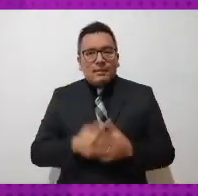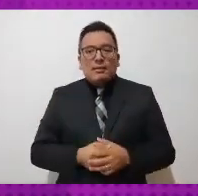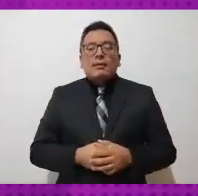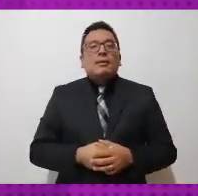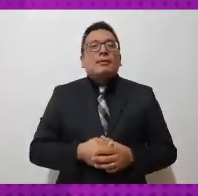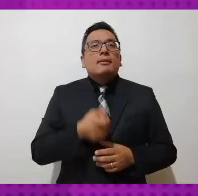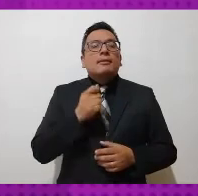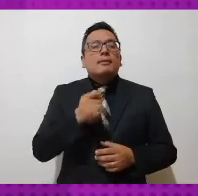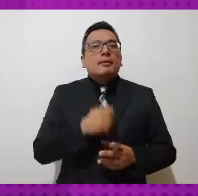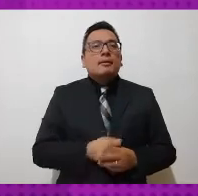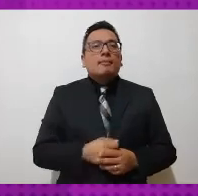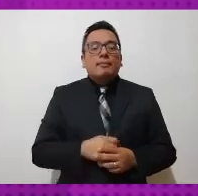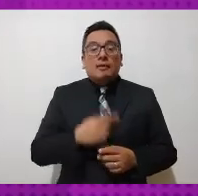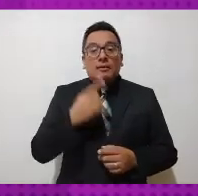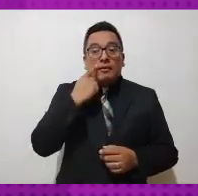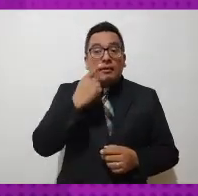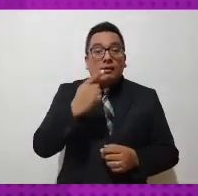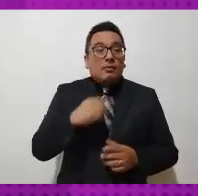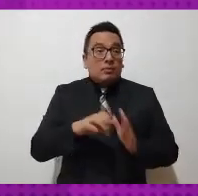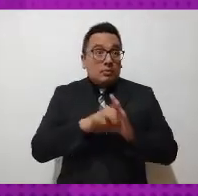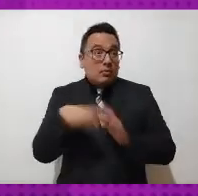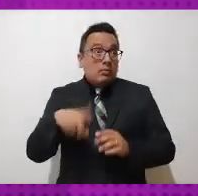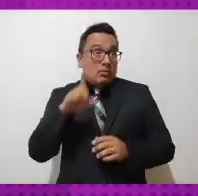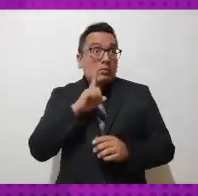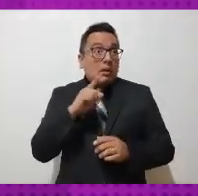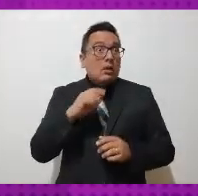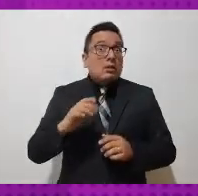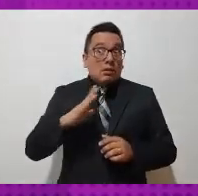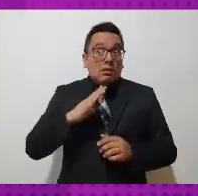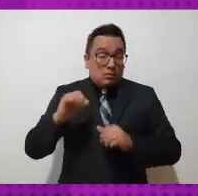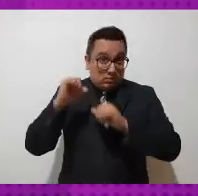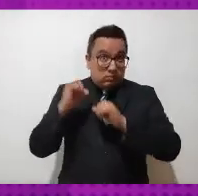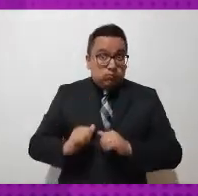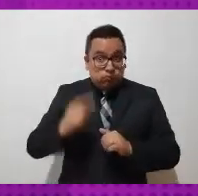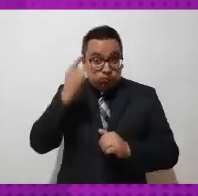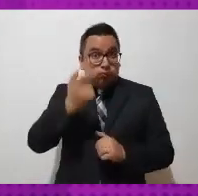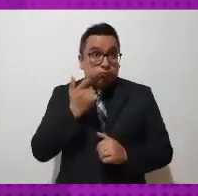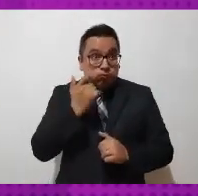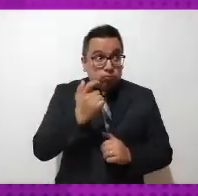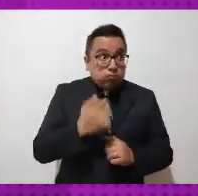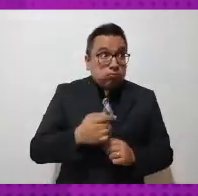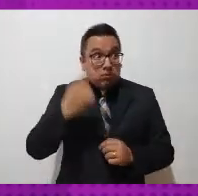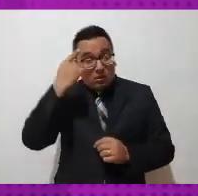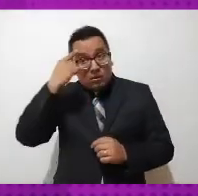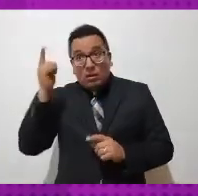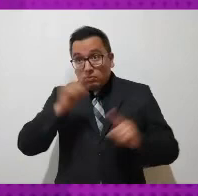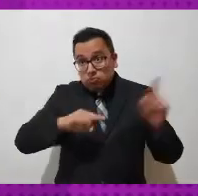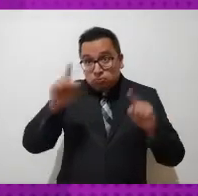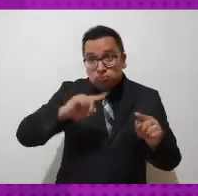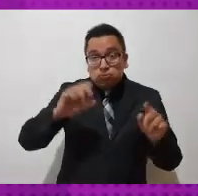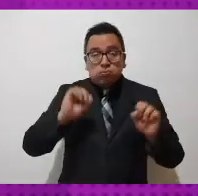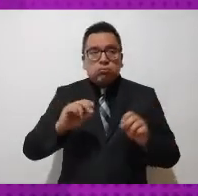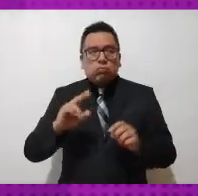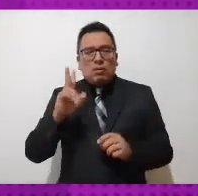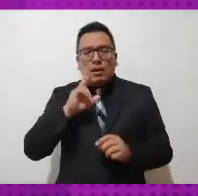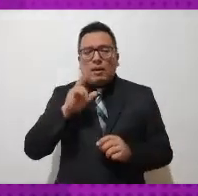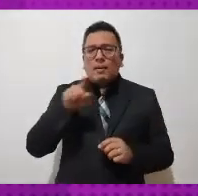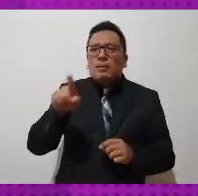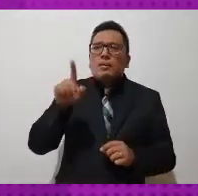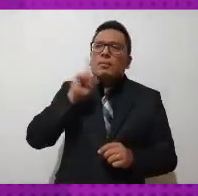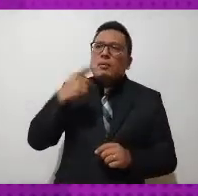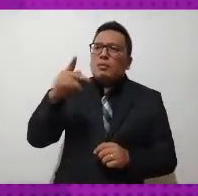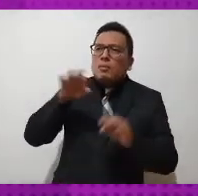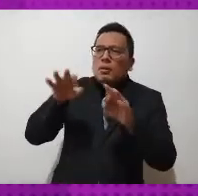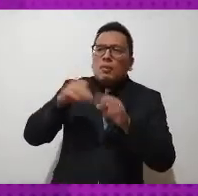de responsabilidad, acceso al presupuesto, cantidad de personal y contrastarlo entre los que se asignan a hombres y se asignan